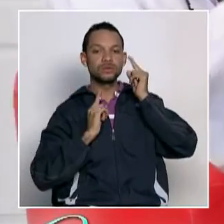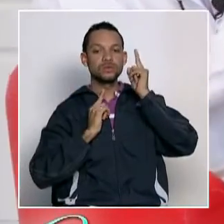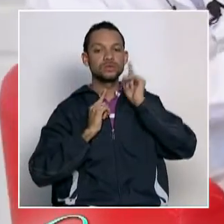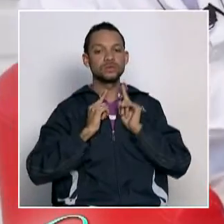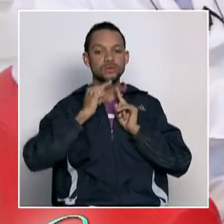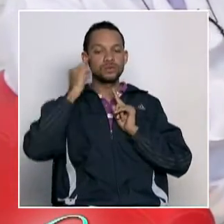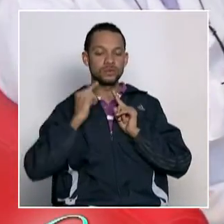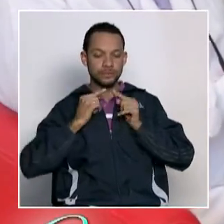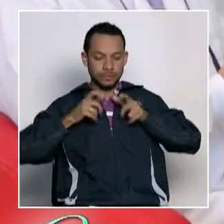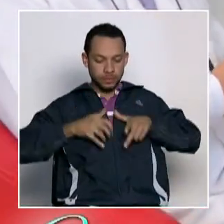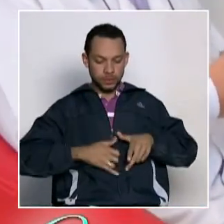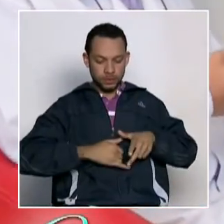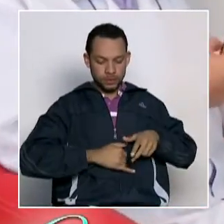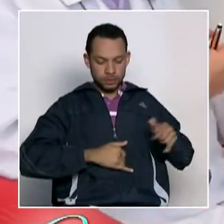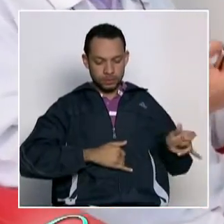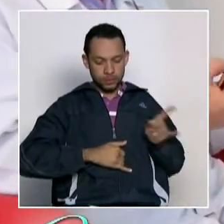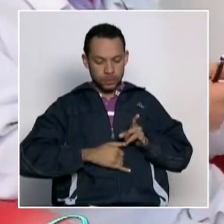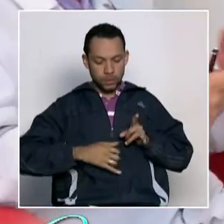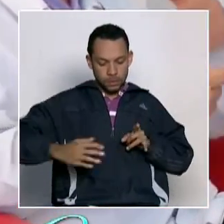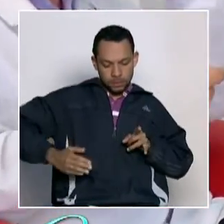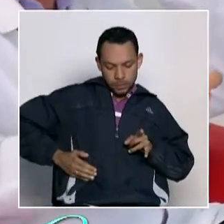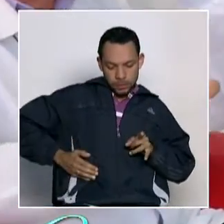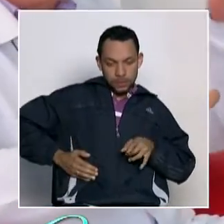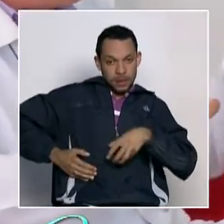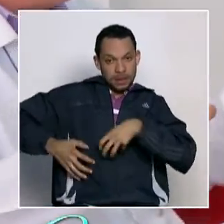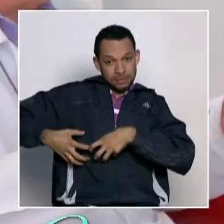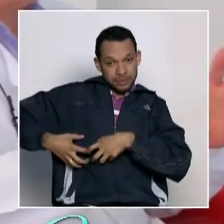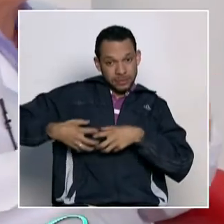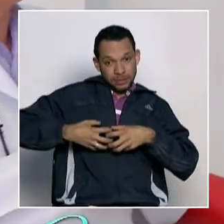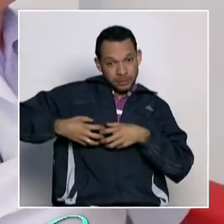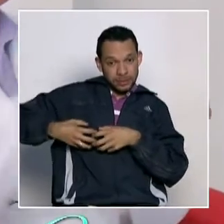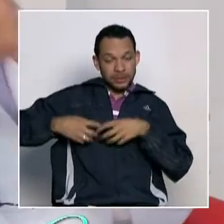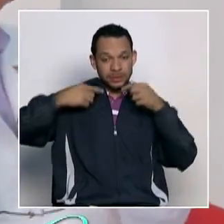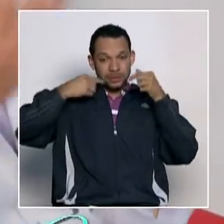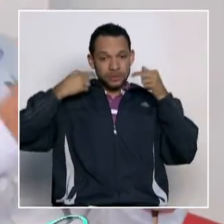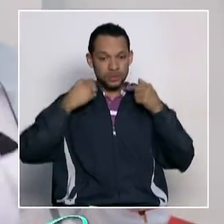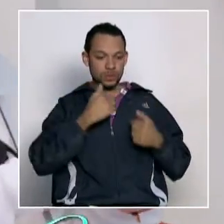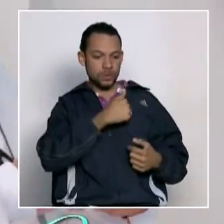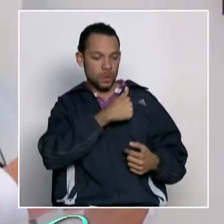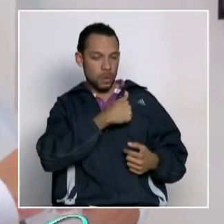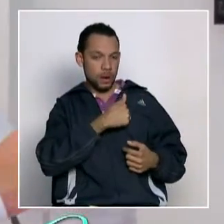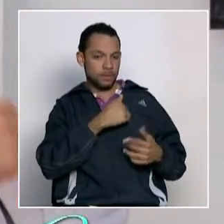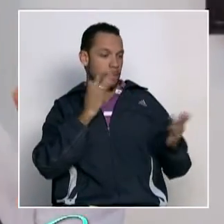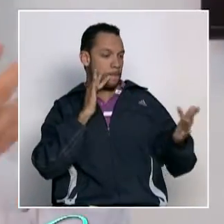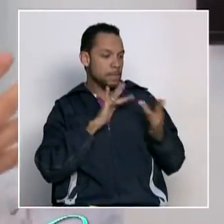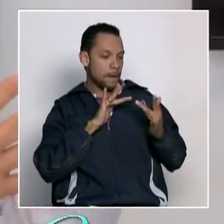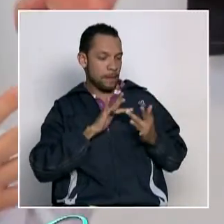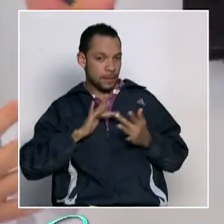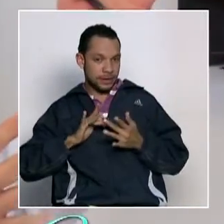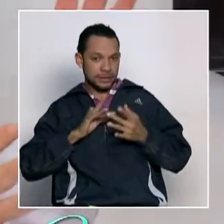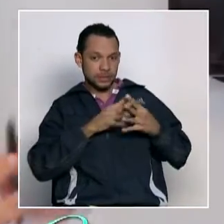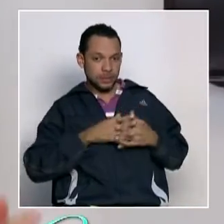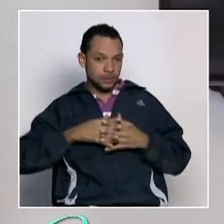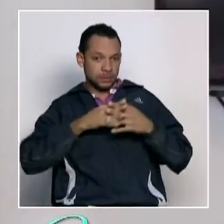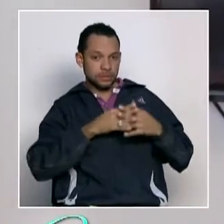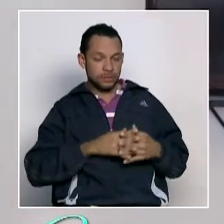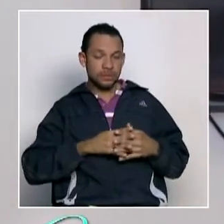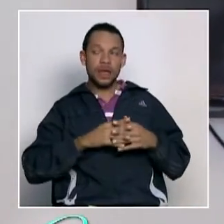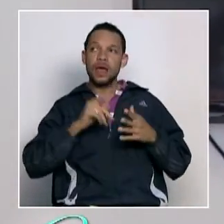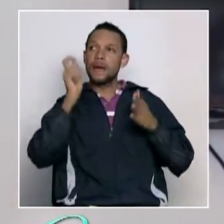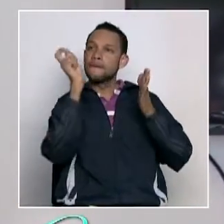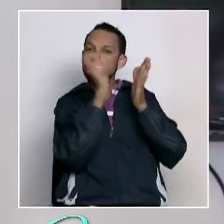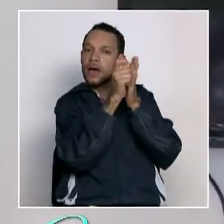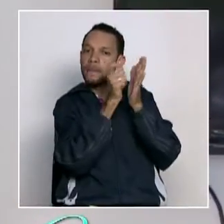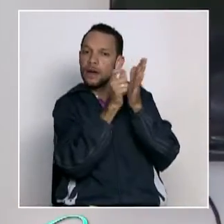sistema digestivo, los caninos con el hígado, la vesícula biliar, las cordales con el corazón, con el sistema nervioso. Y de ahí es que nacen estos